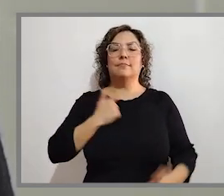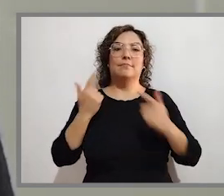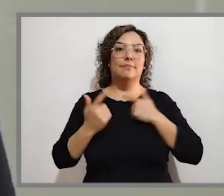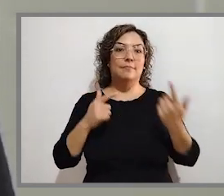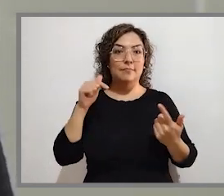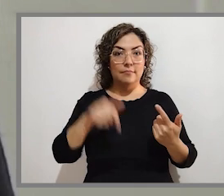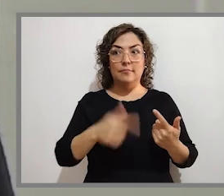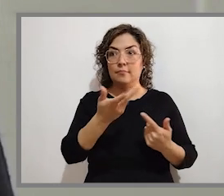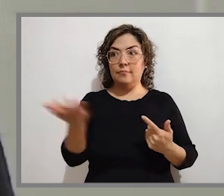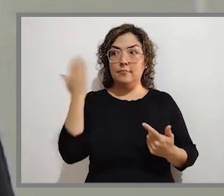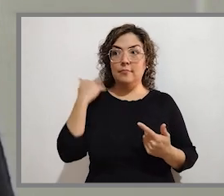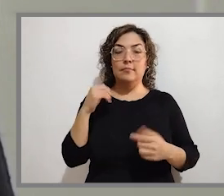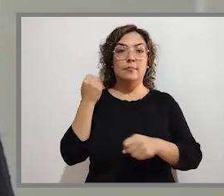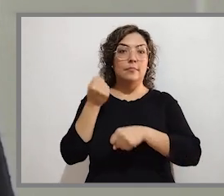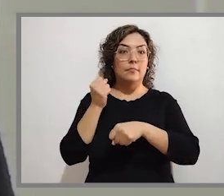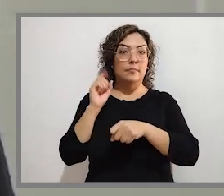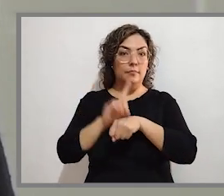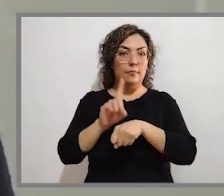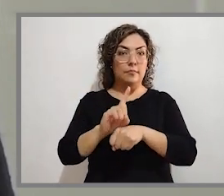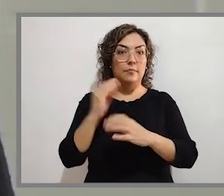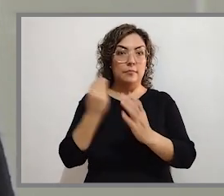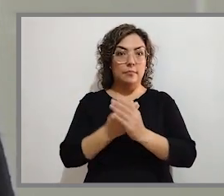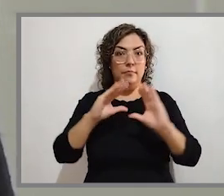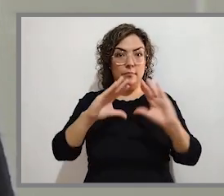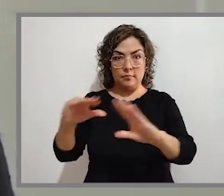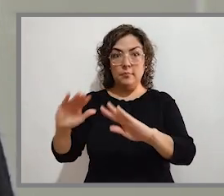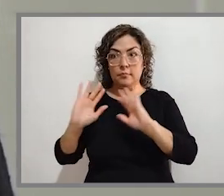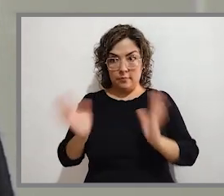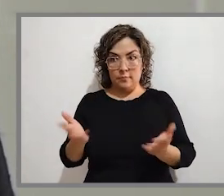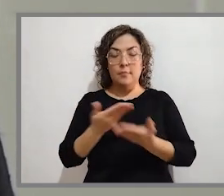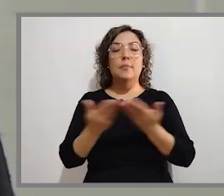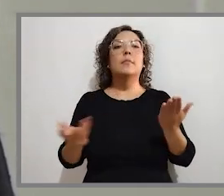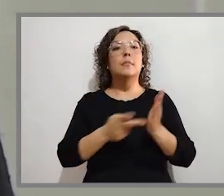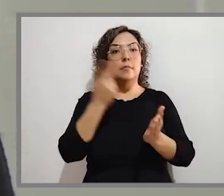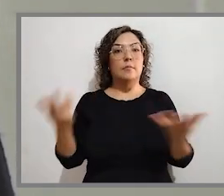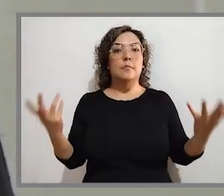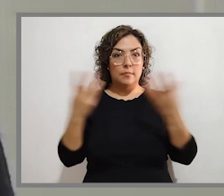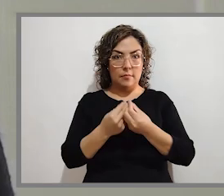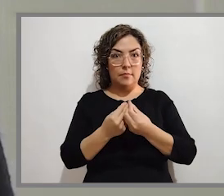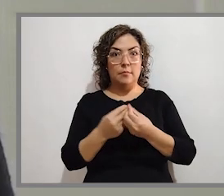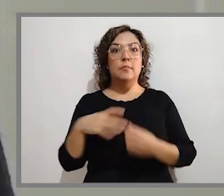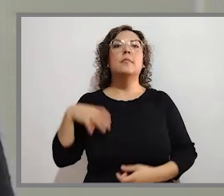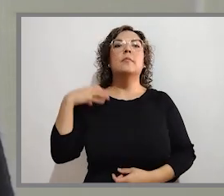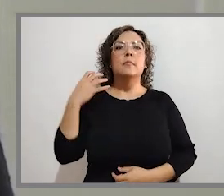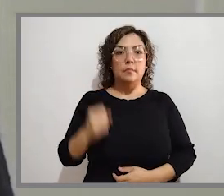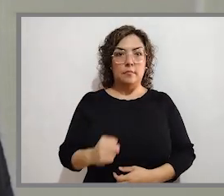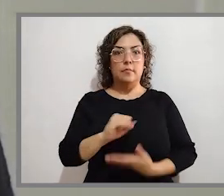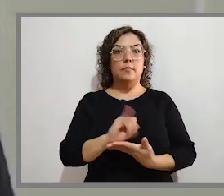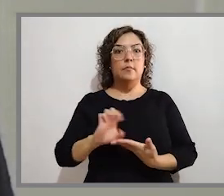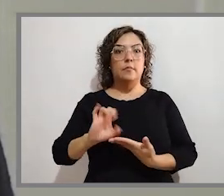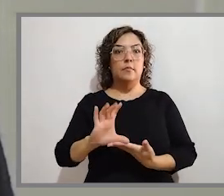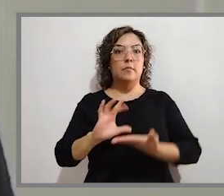y que hoy estén de nueva cuenta aquí, haciéndose presentes, bueno, en este esfuerzo del Instituto Electoral de